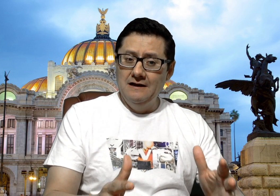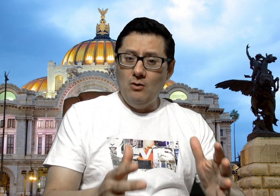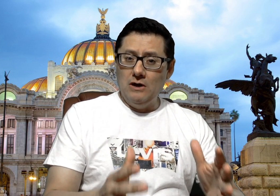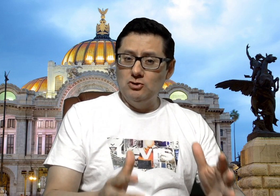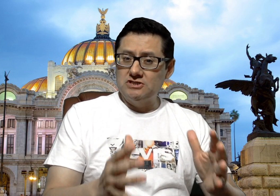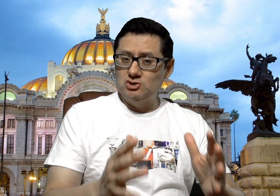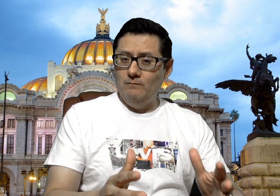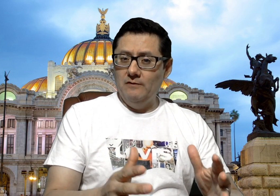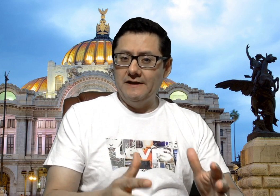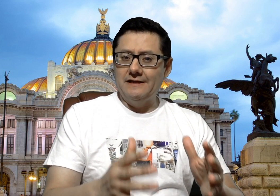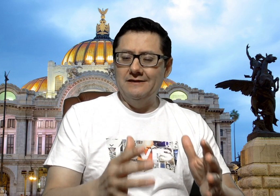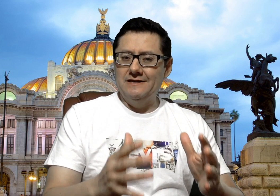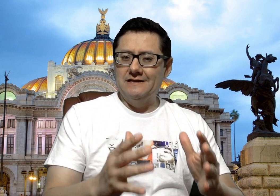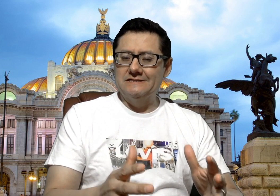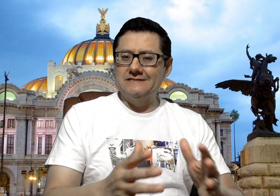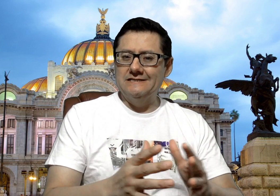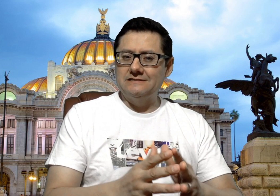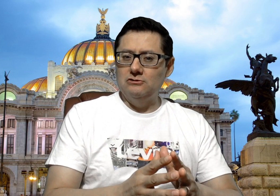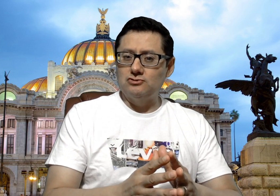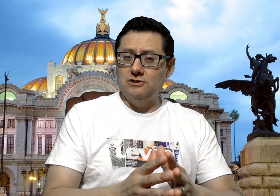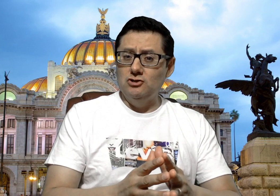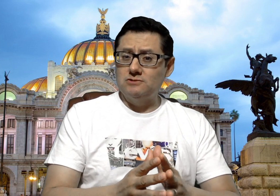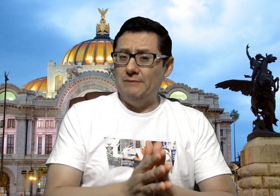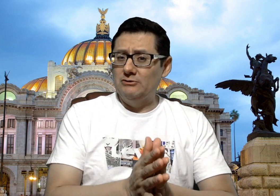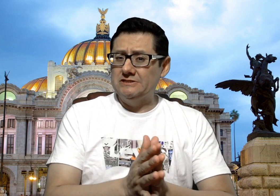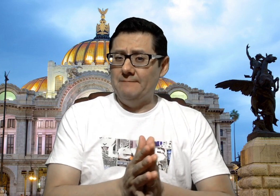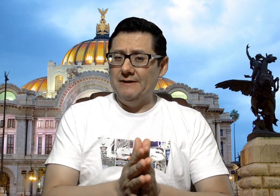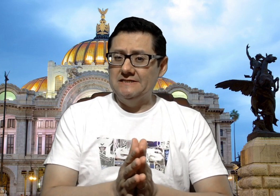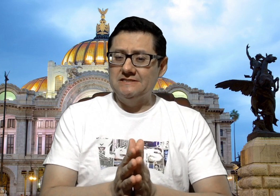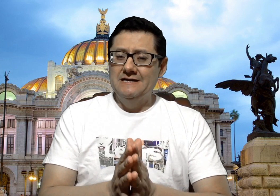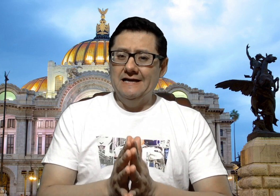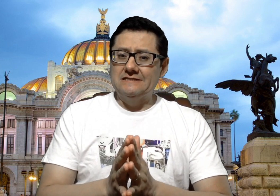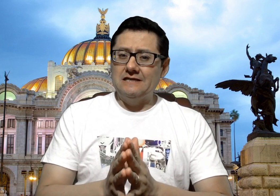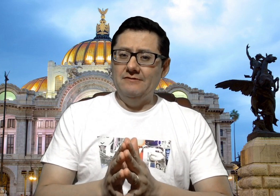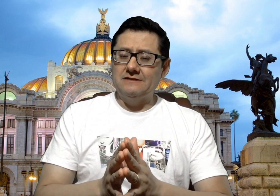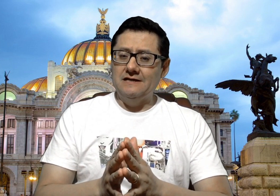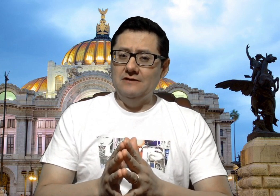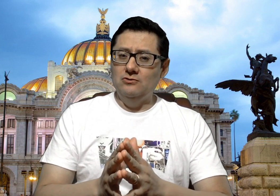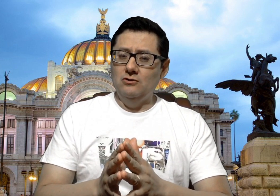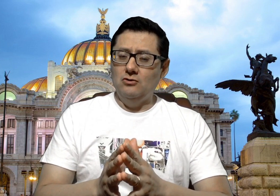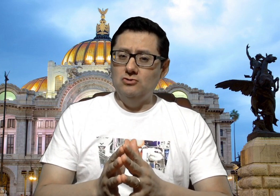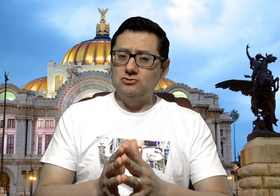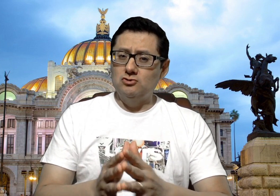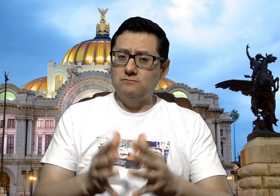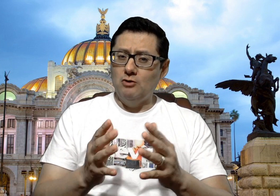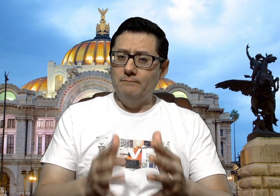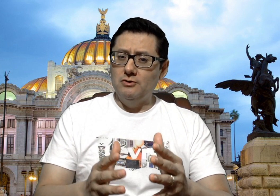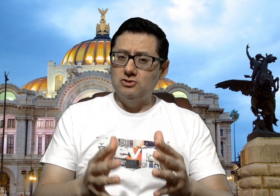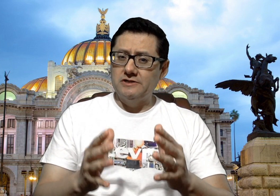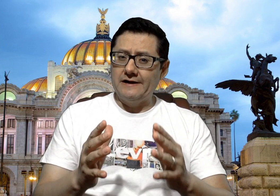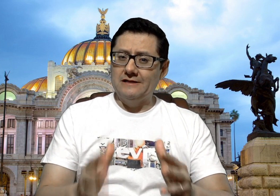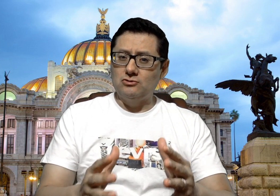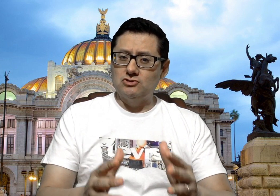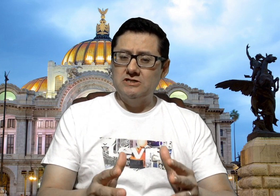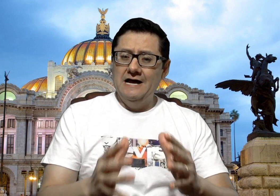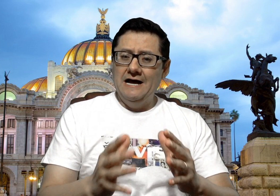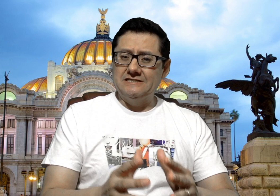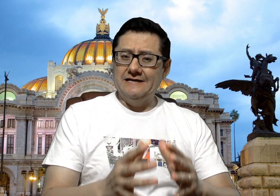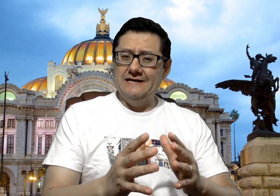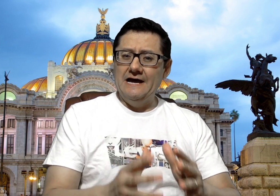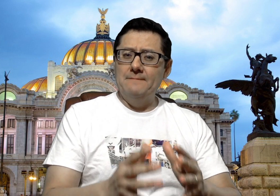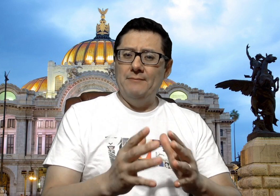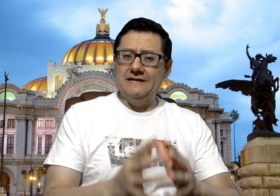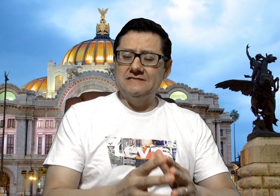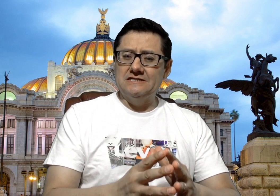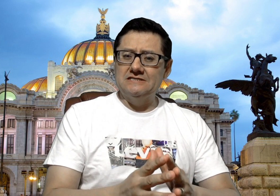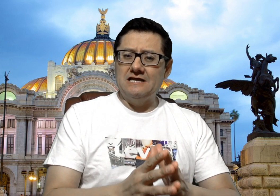Latina, cuando se supone que debiera de ser Estados Unidos, pero este país está batallando con sus propios retos. Así